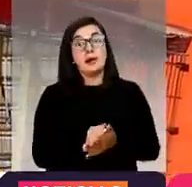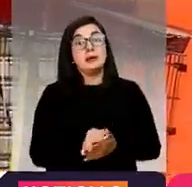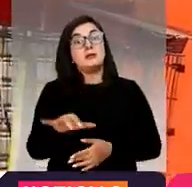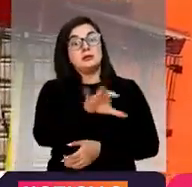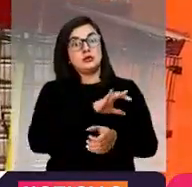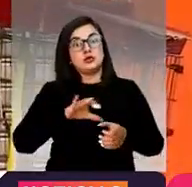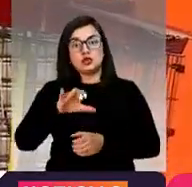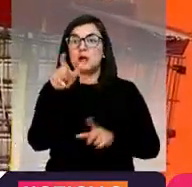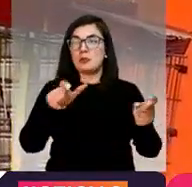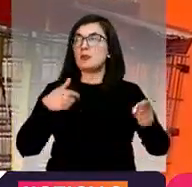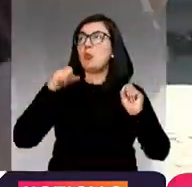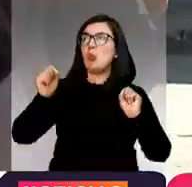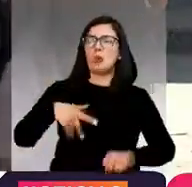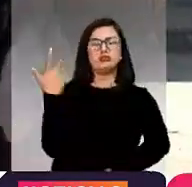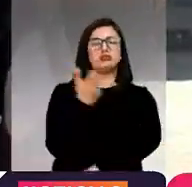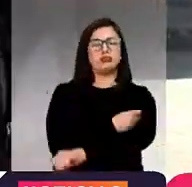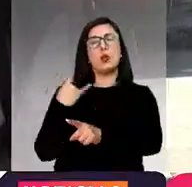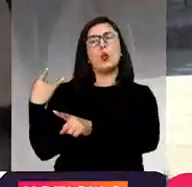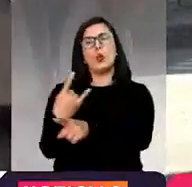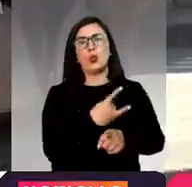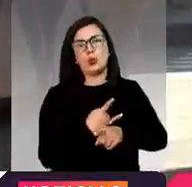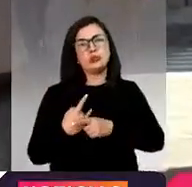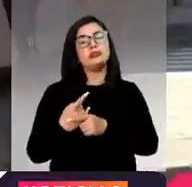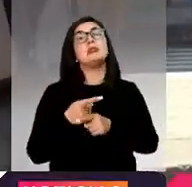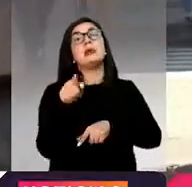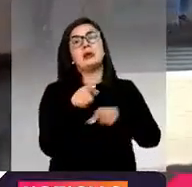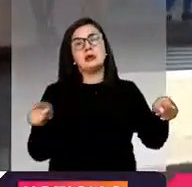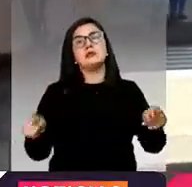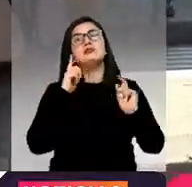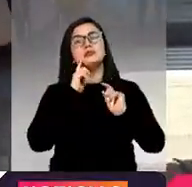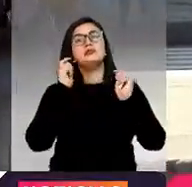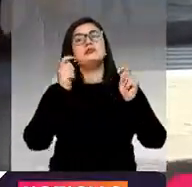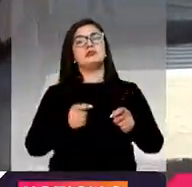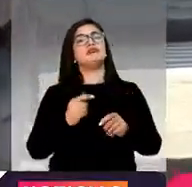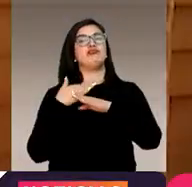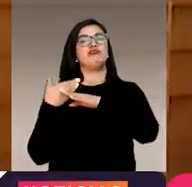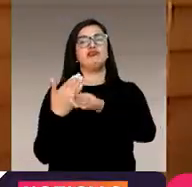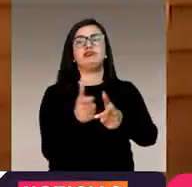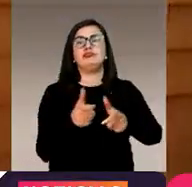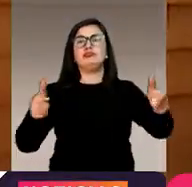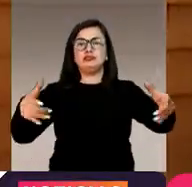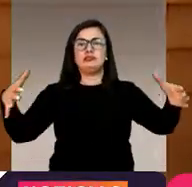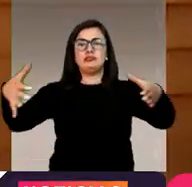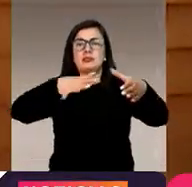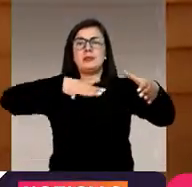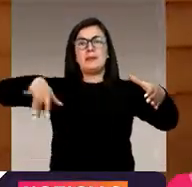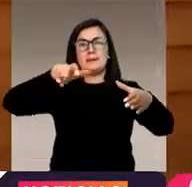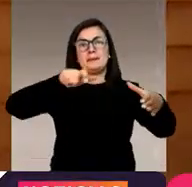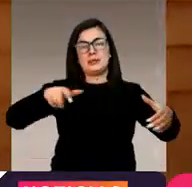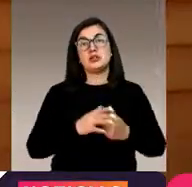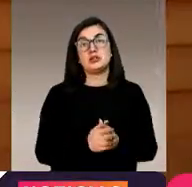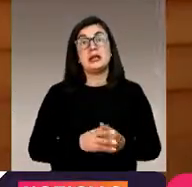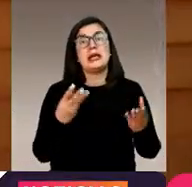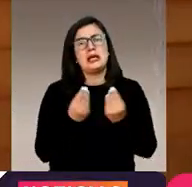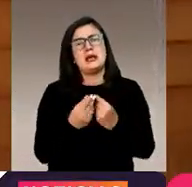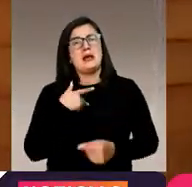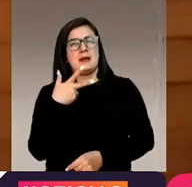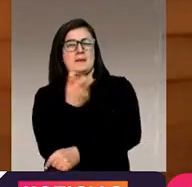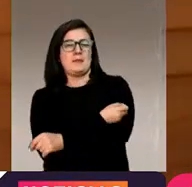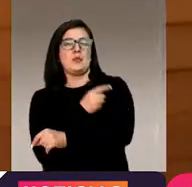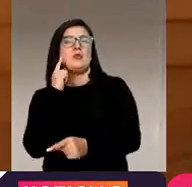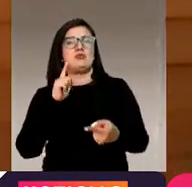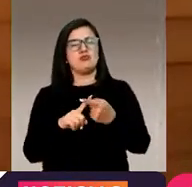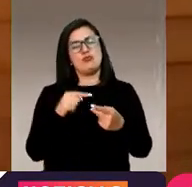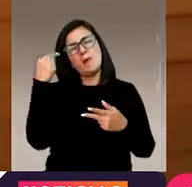las utilice puede lograr en la población la denominada inmunidad de rebaño. Unas vacunas genéticas, unas vacunas